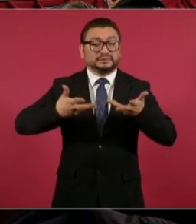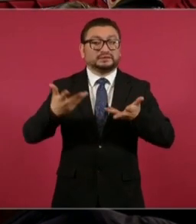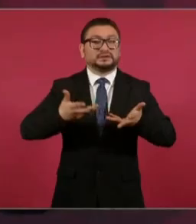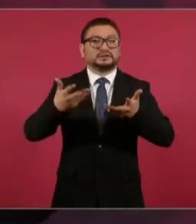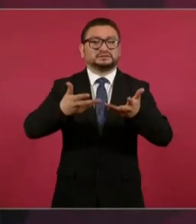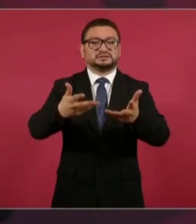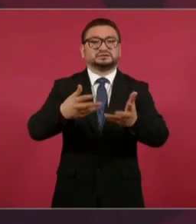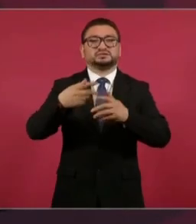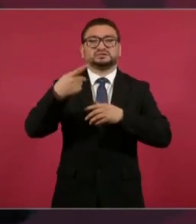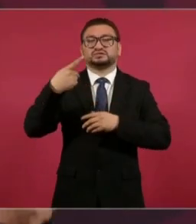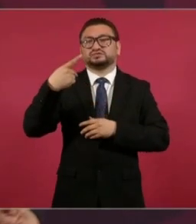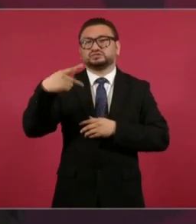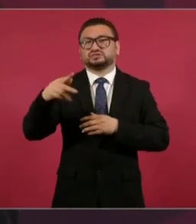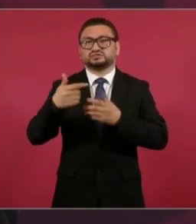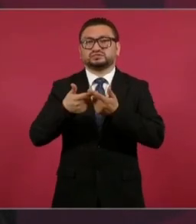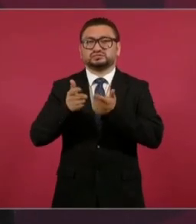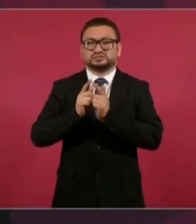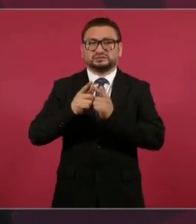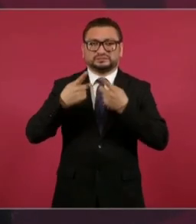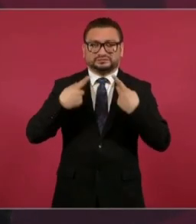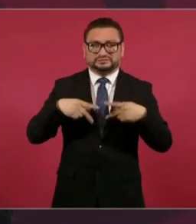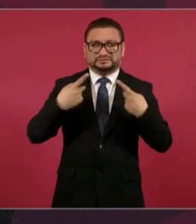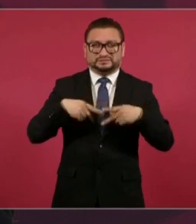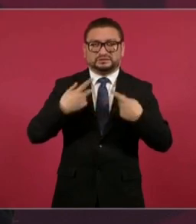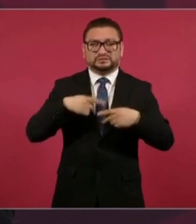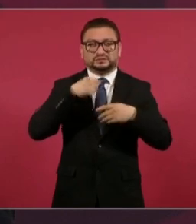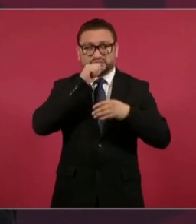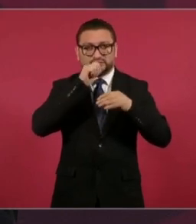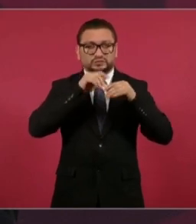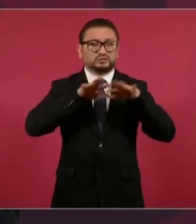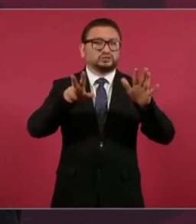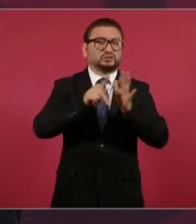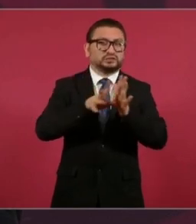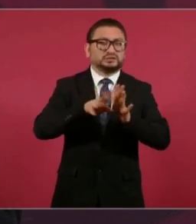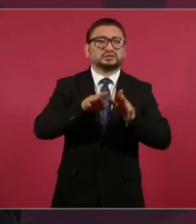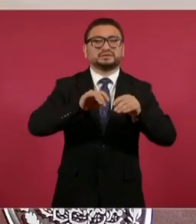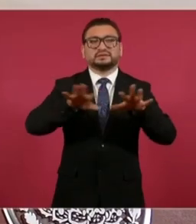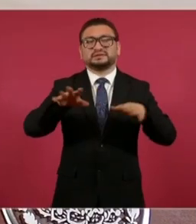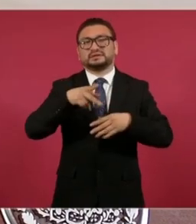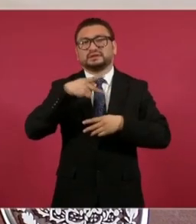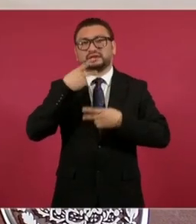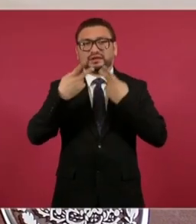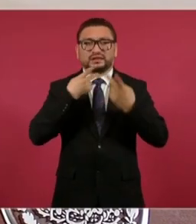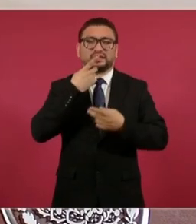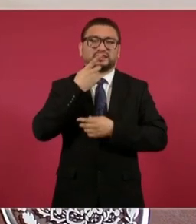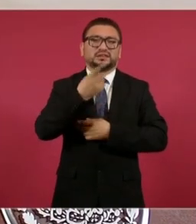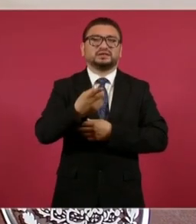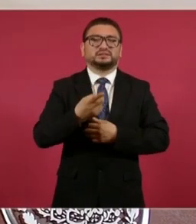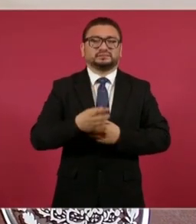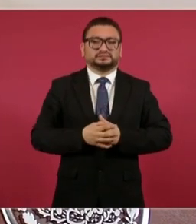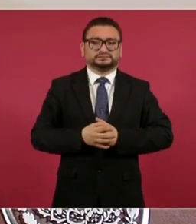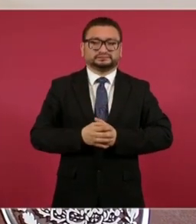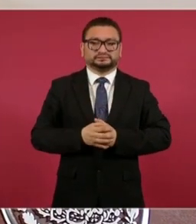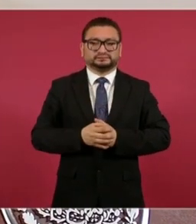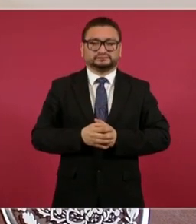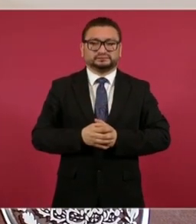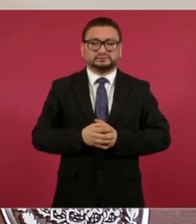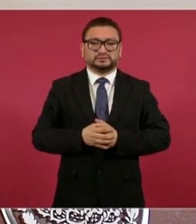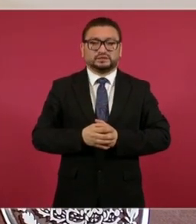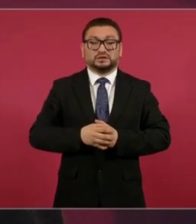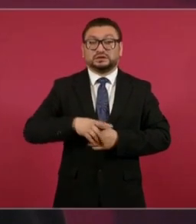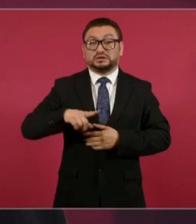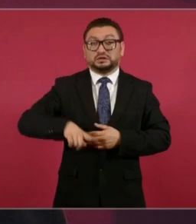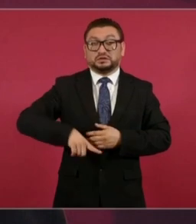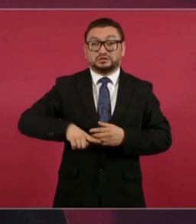y sus Voceros intelectuales orgánicos hablaban de diluir